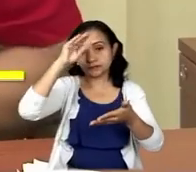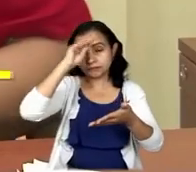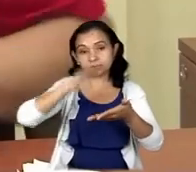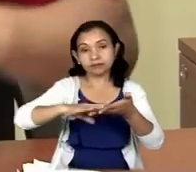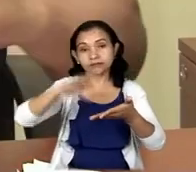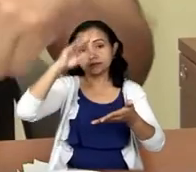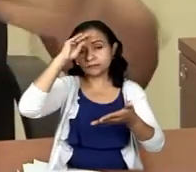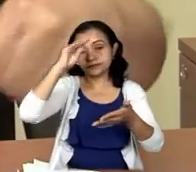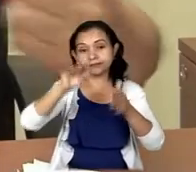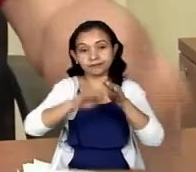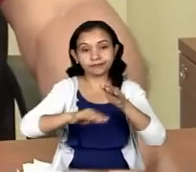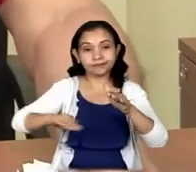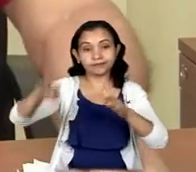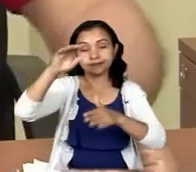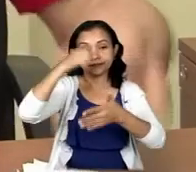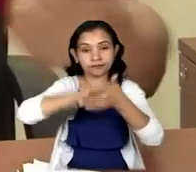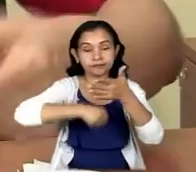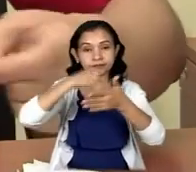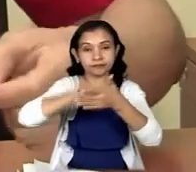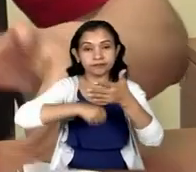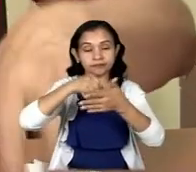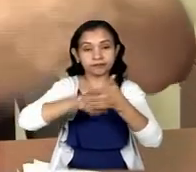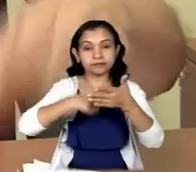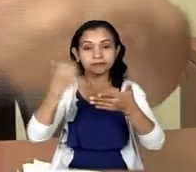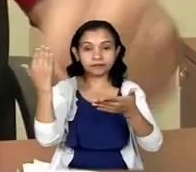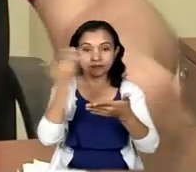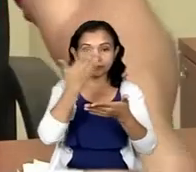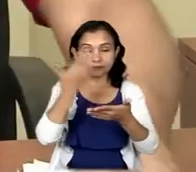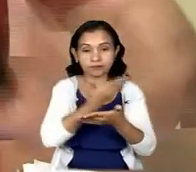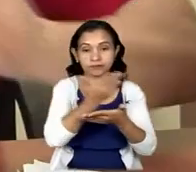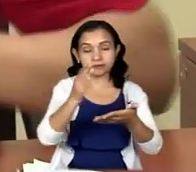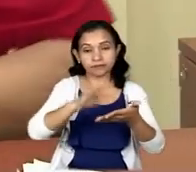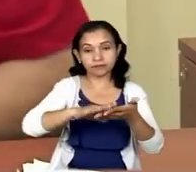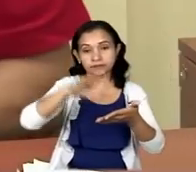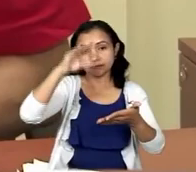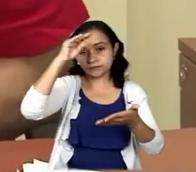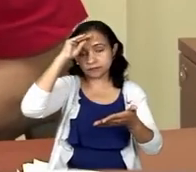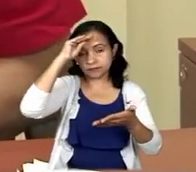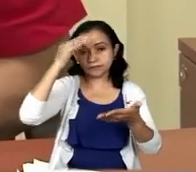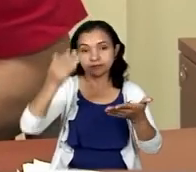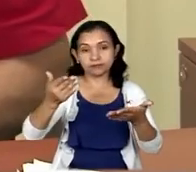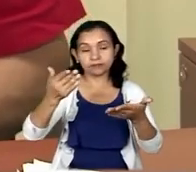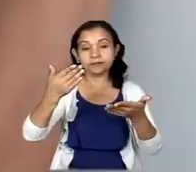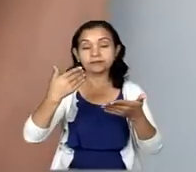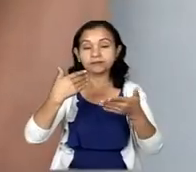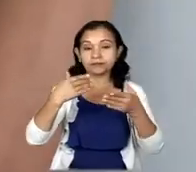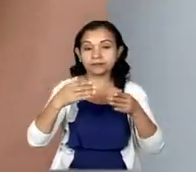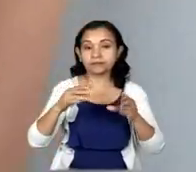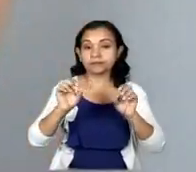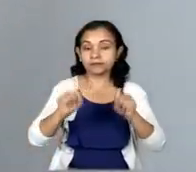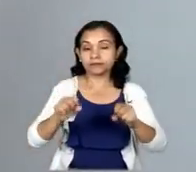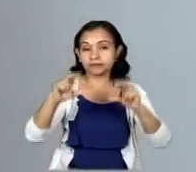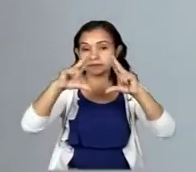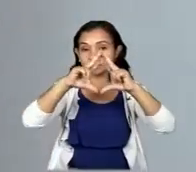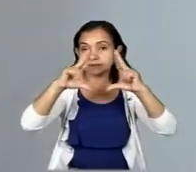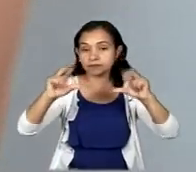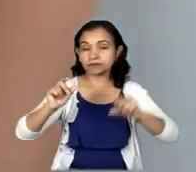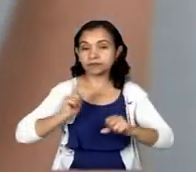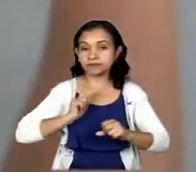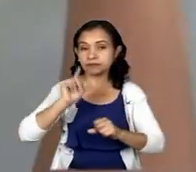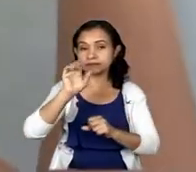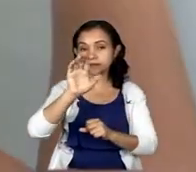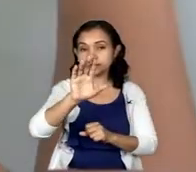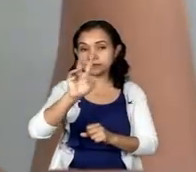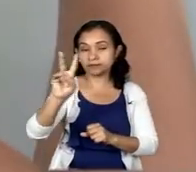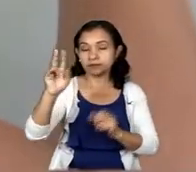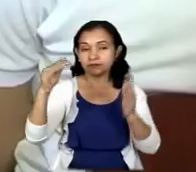pues, más el plus esfuerzo que debe hacer, por eso se llama estudiante, o sea, prepararse previamente para enfrentar. Nicaragua cuenta con